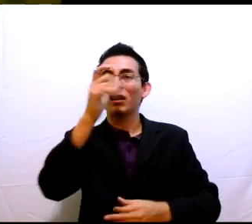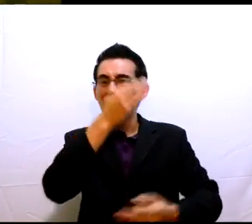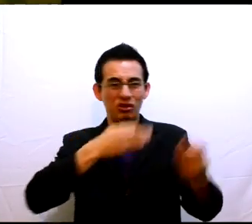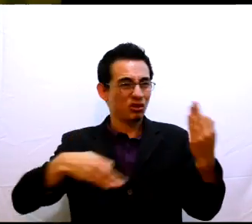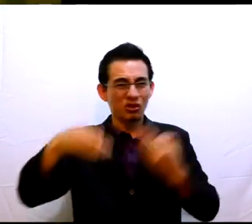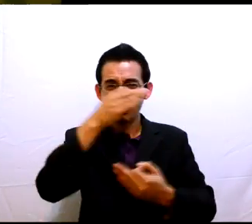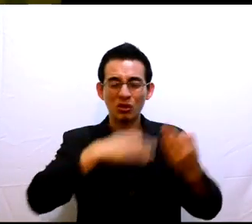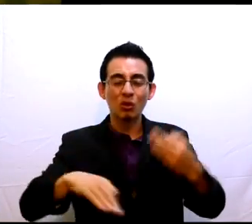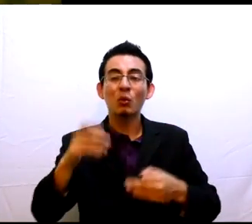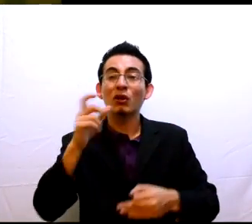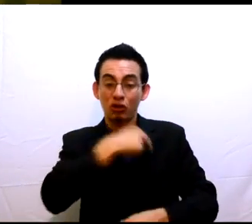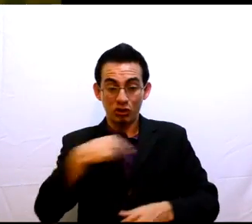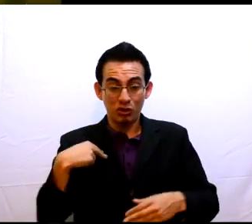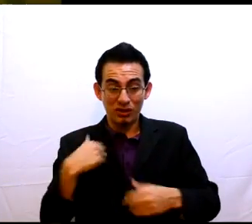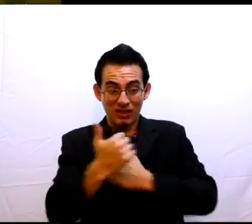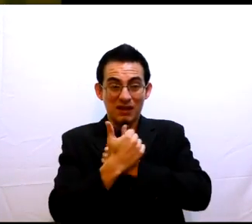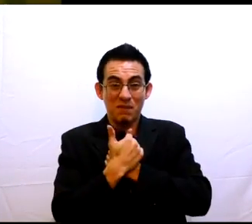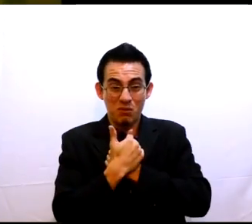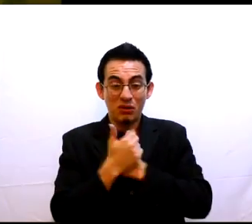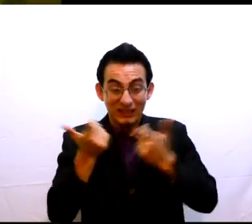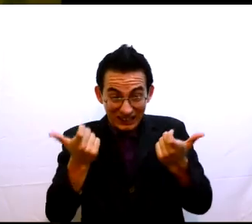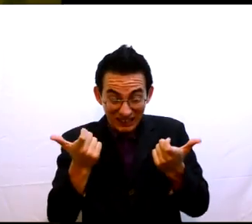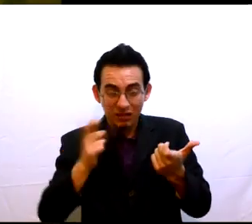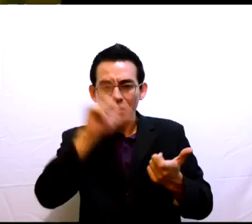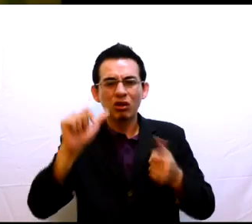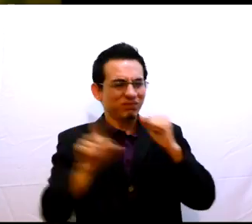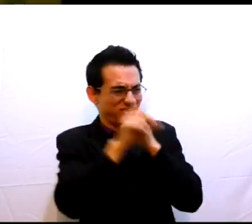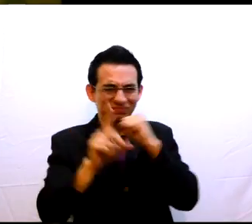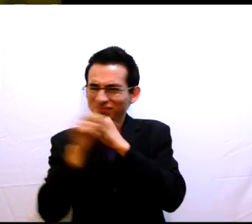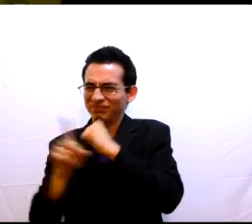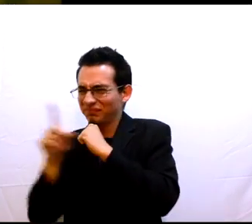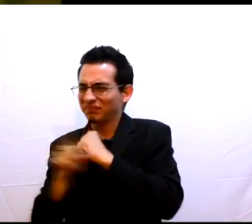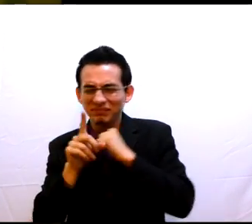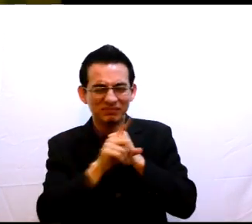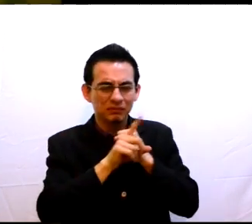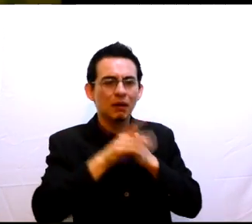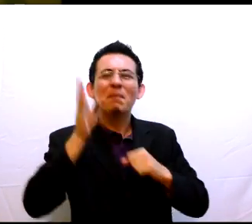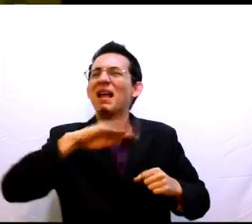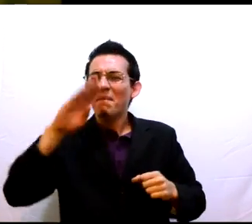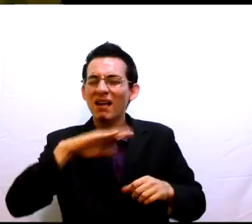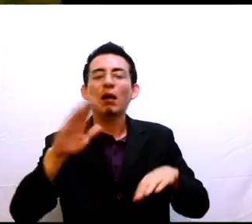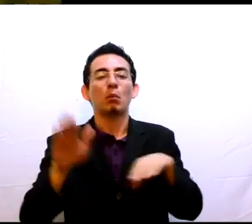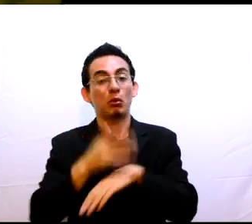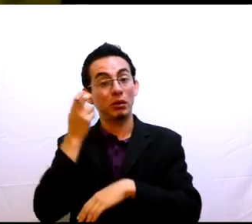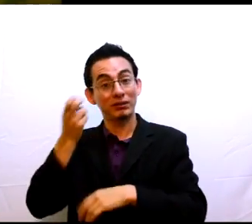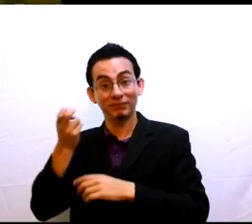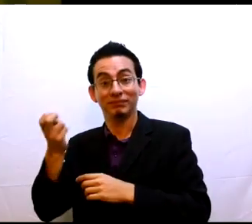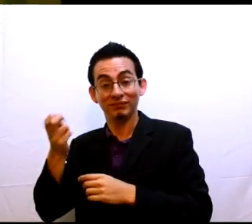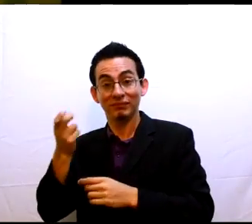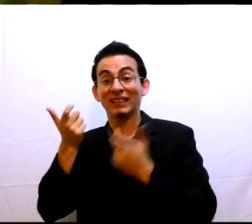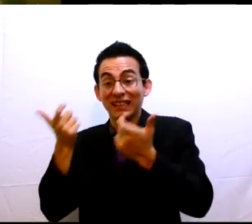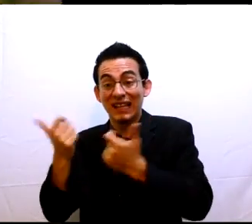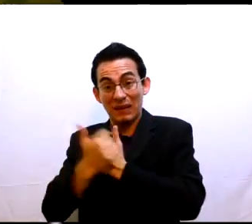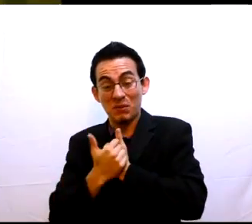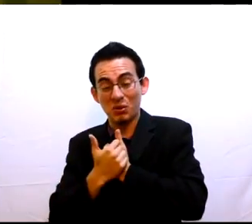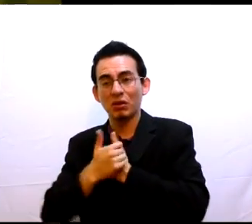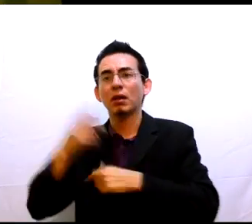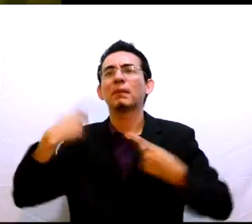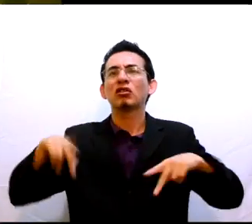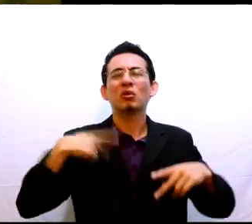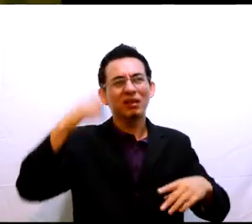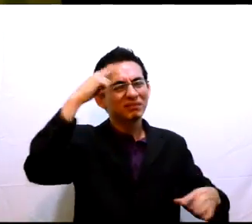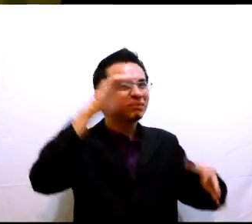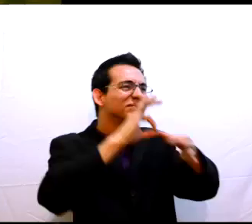es el amor al dinero el cual codiciando algunos se extraviaron no te se desviaron